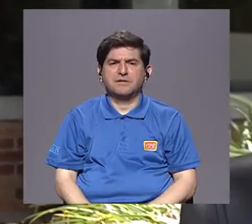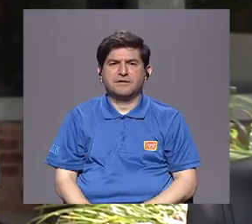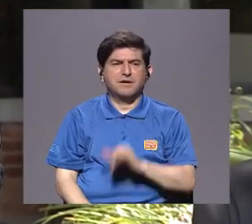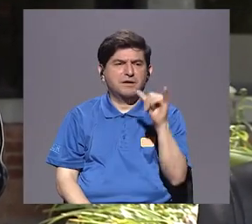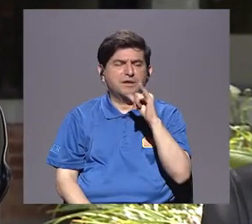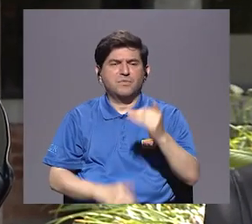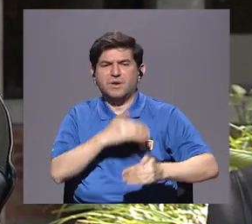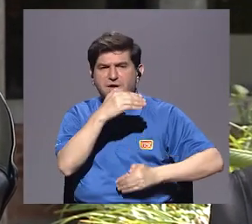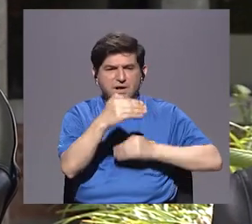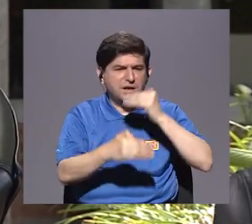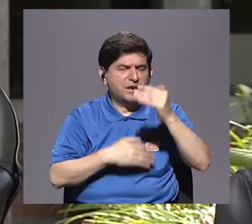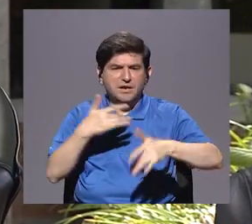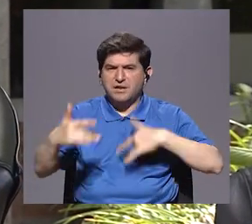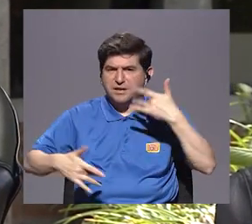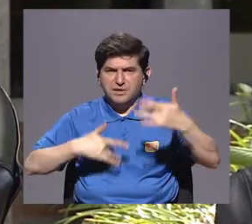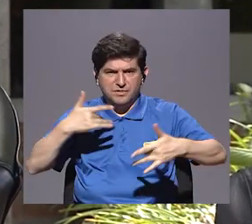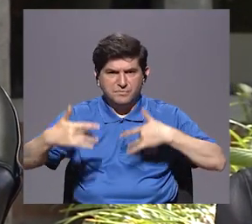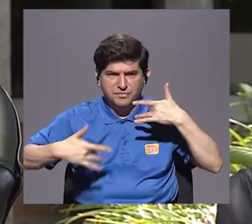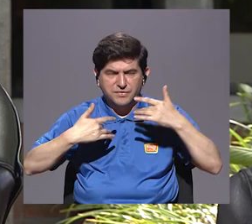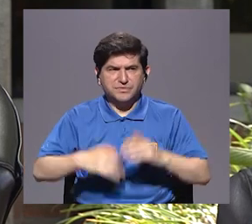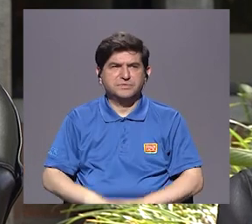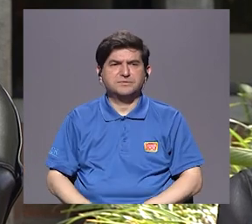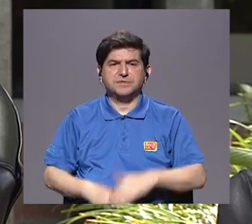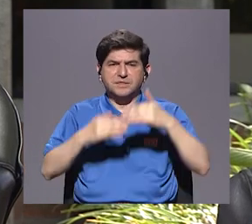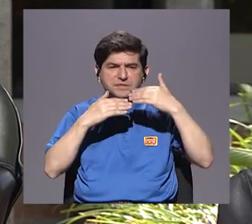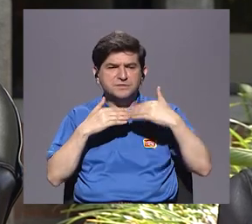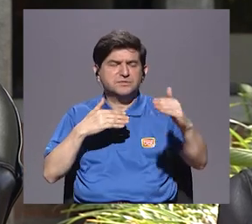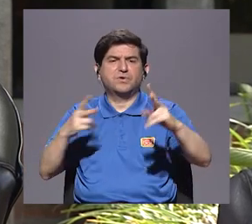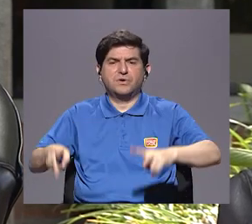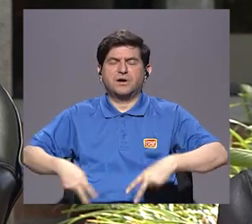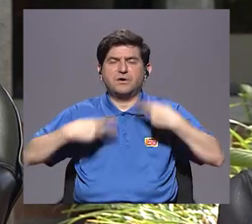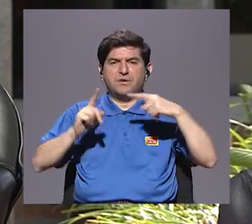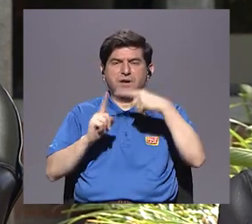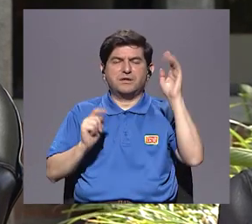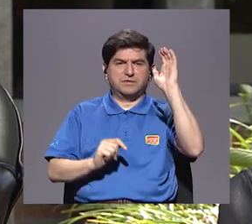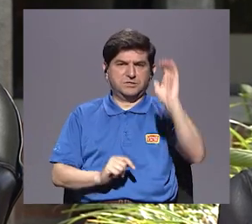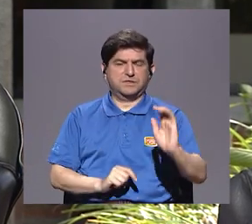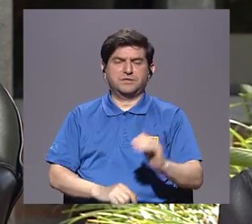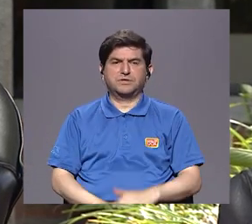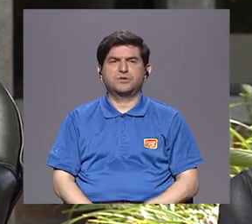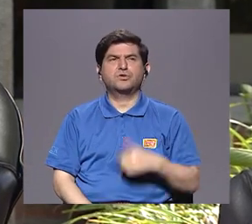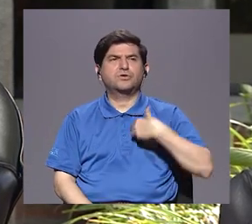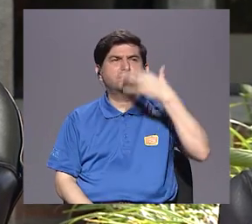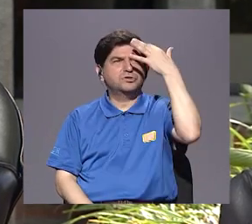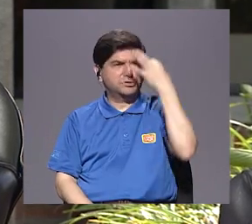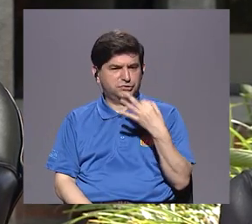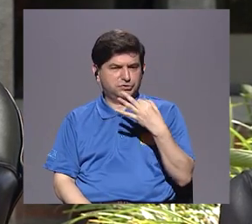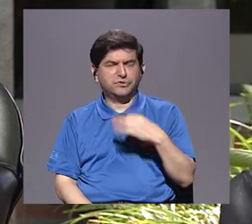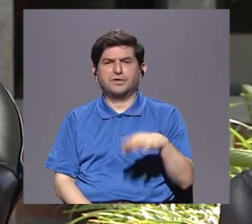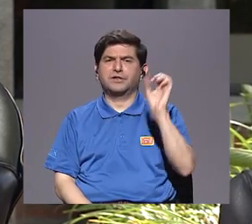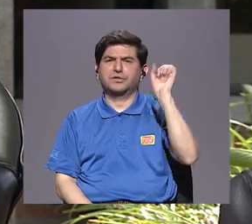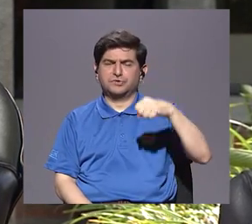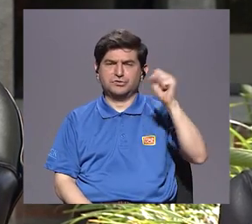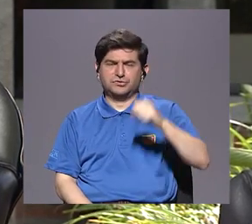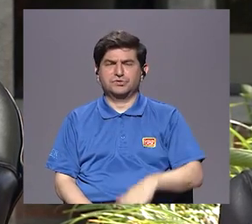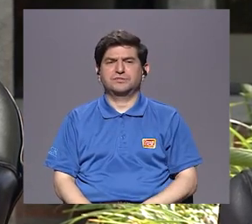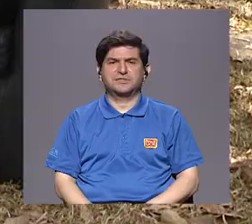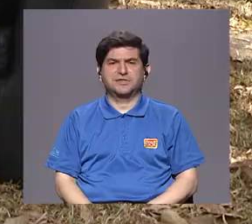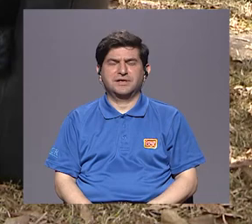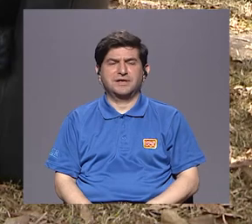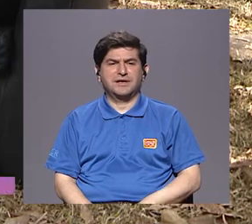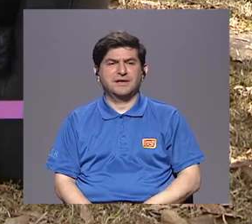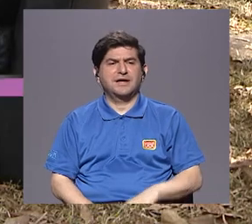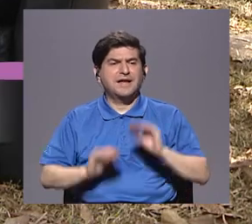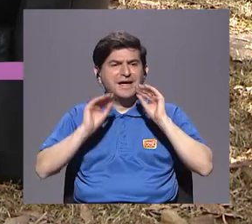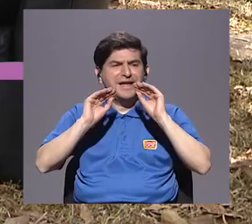cómo procesar los sentimientos a lo largo de la vida desde que se está pequeñito. Creo que hay que, sí, tenemos que